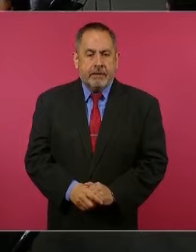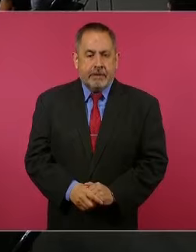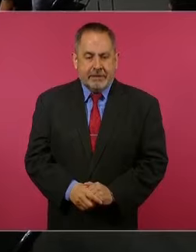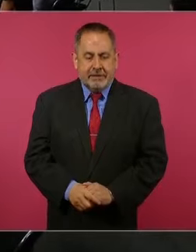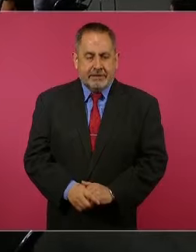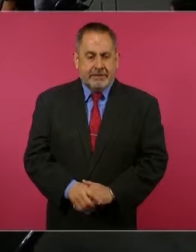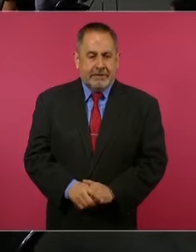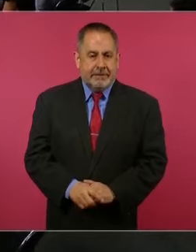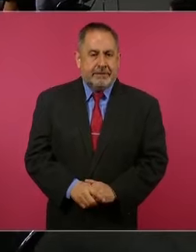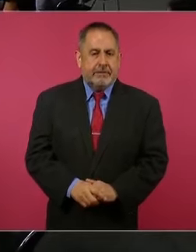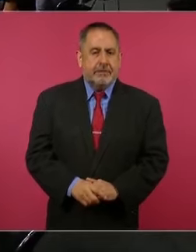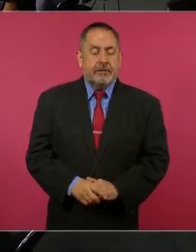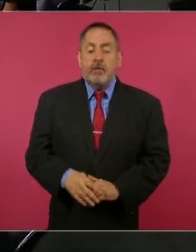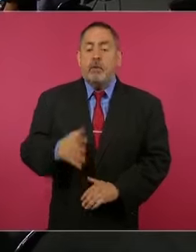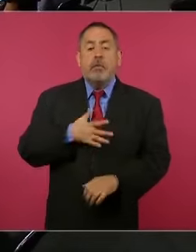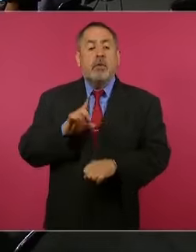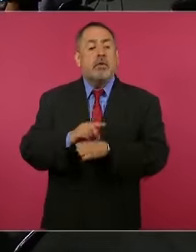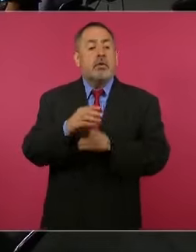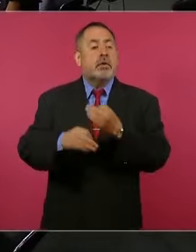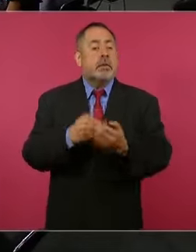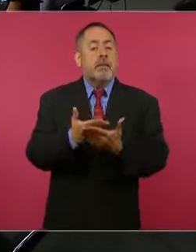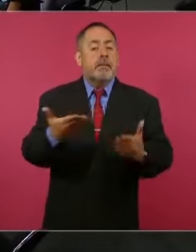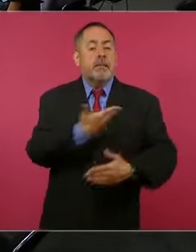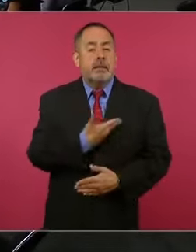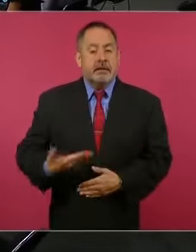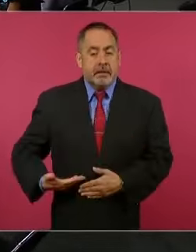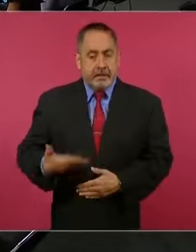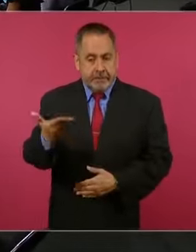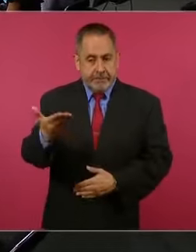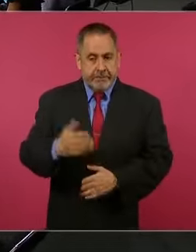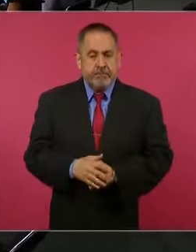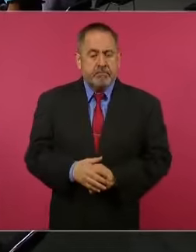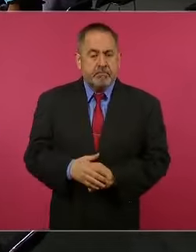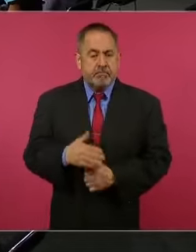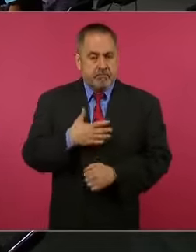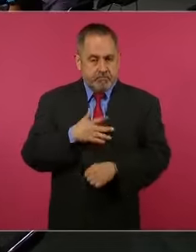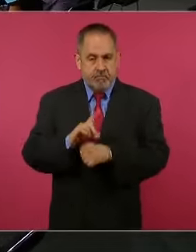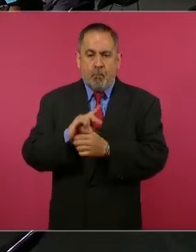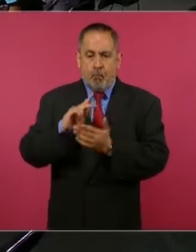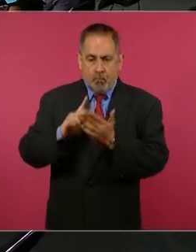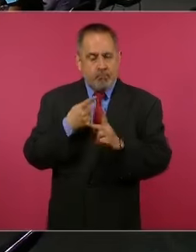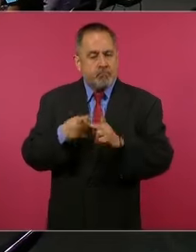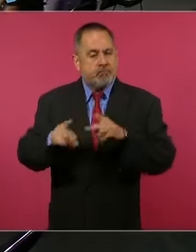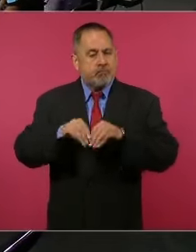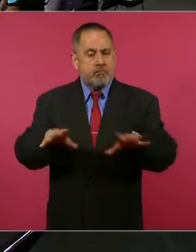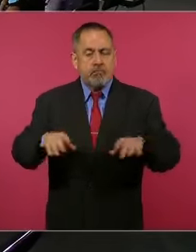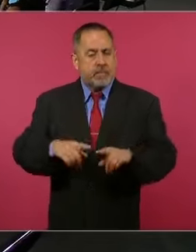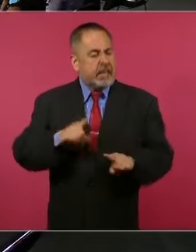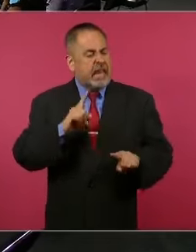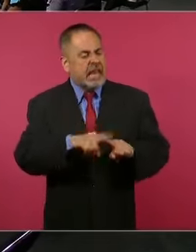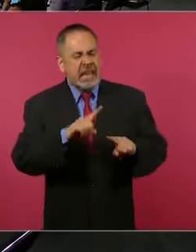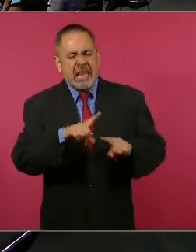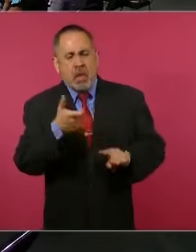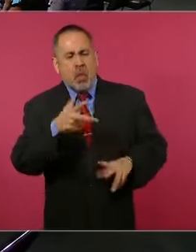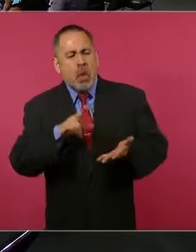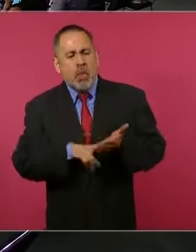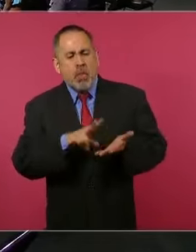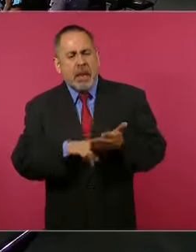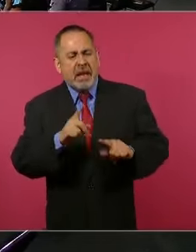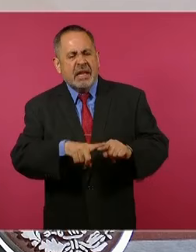muy buenos días señor presidente a todas y todos muy buenos días nuevamente arrancamos como es costumbre con el quienes quienen los precios de los